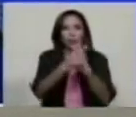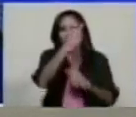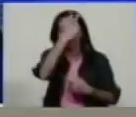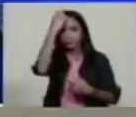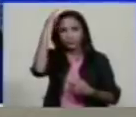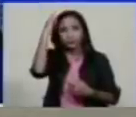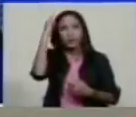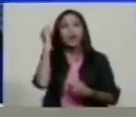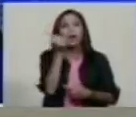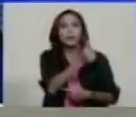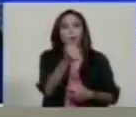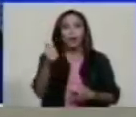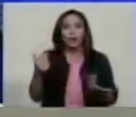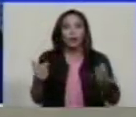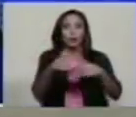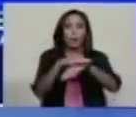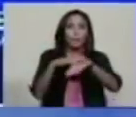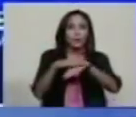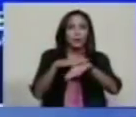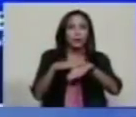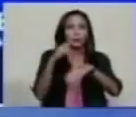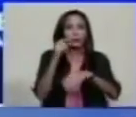gobierno, compañeros,